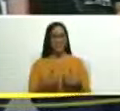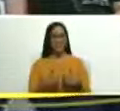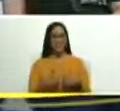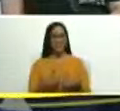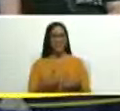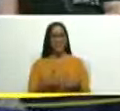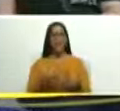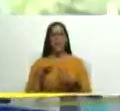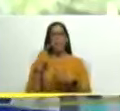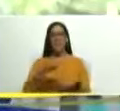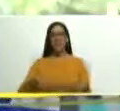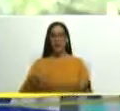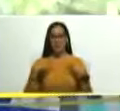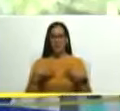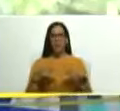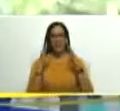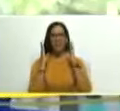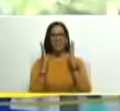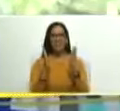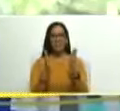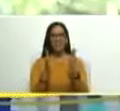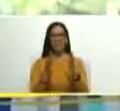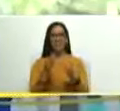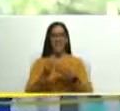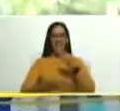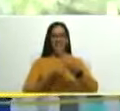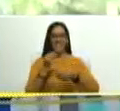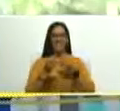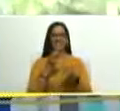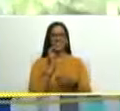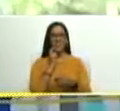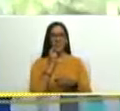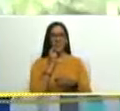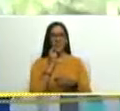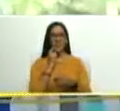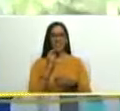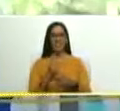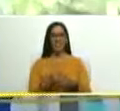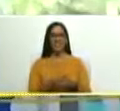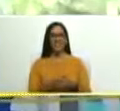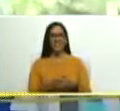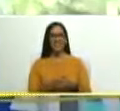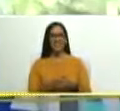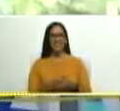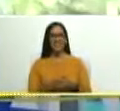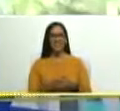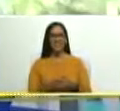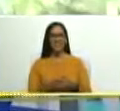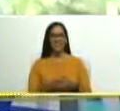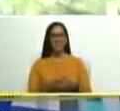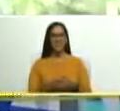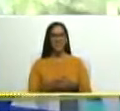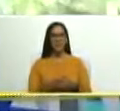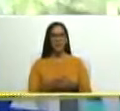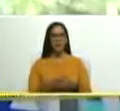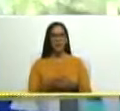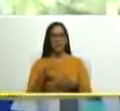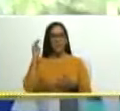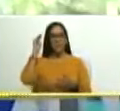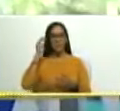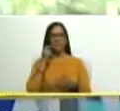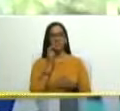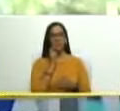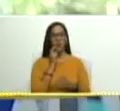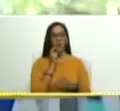En mi otra vida me voy a dedicar a hacer chocolate. ¿Ah? Con maestría en